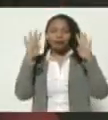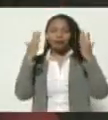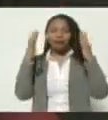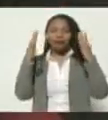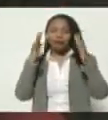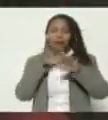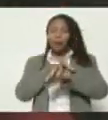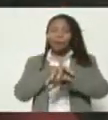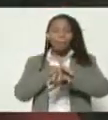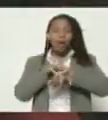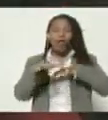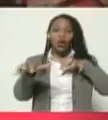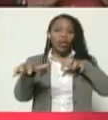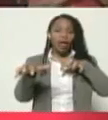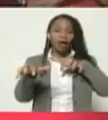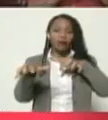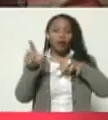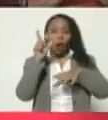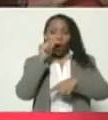Mayor.